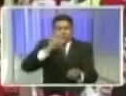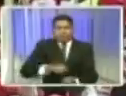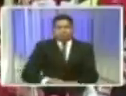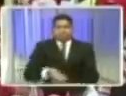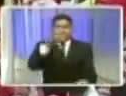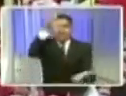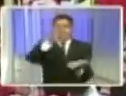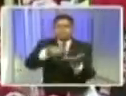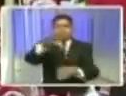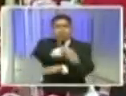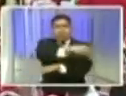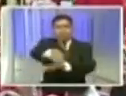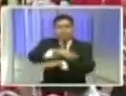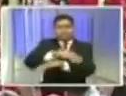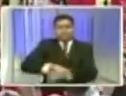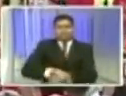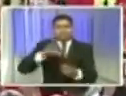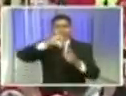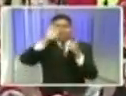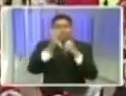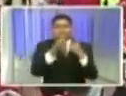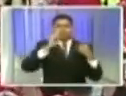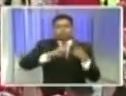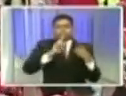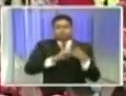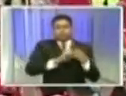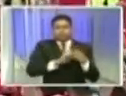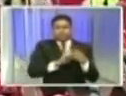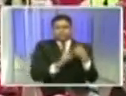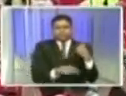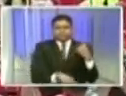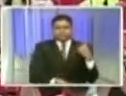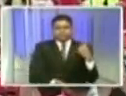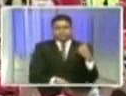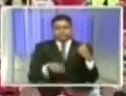calles. Con la cultura, los murales, el deporte.